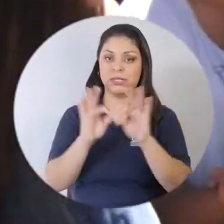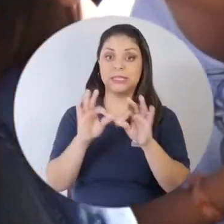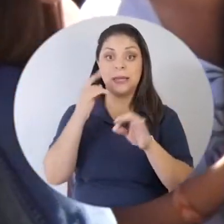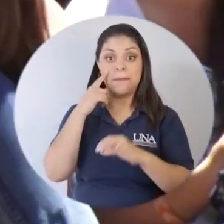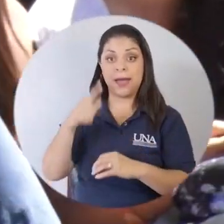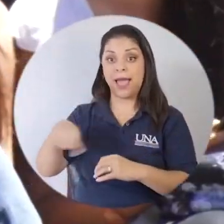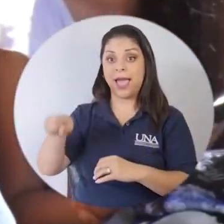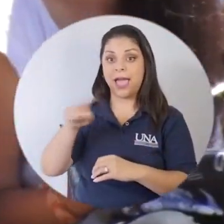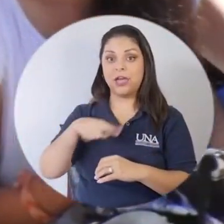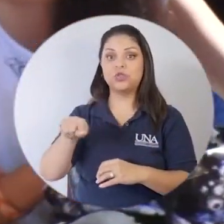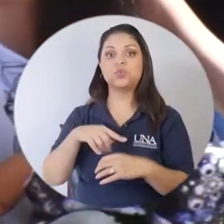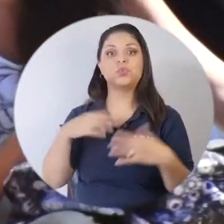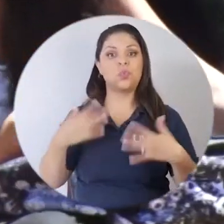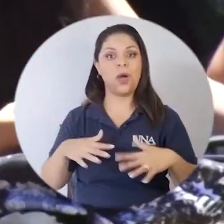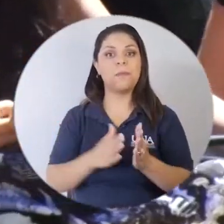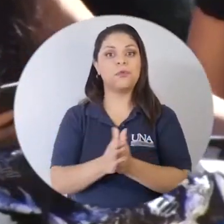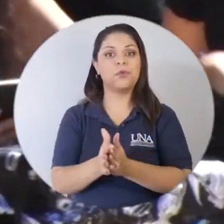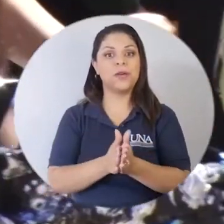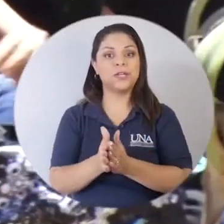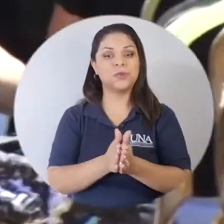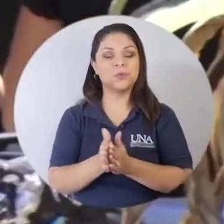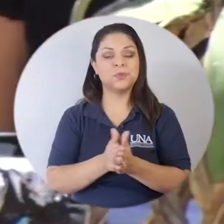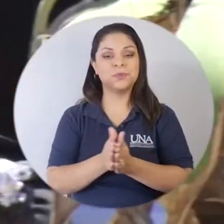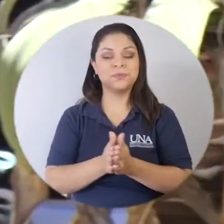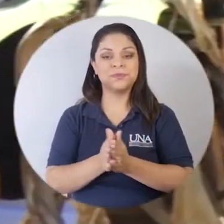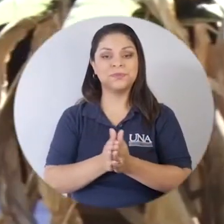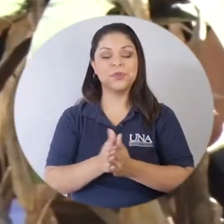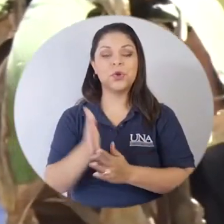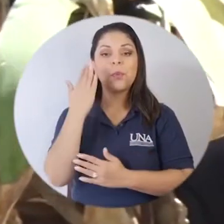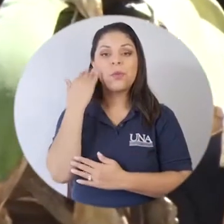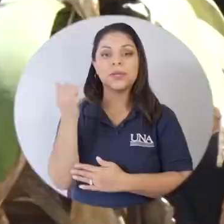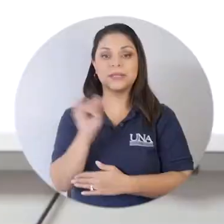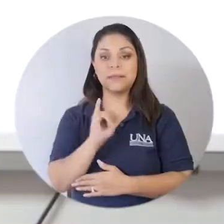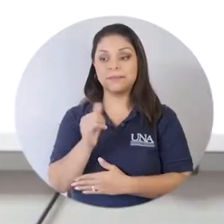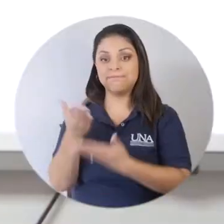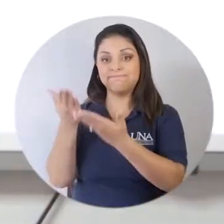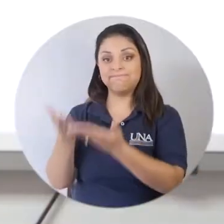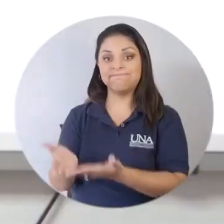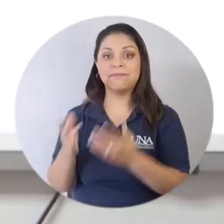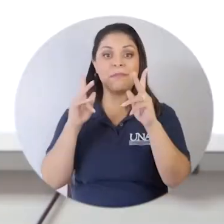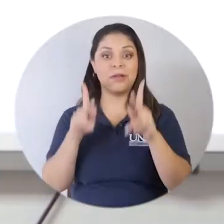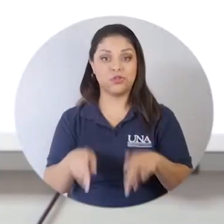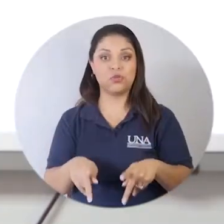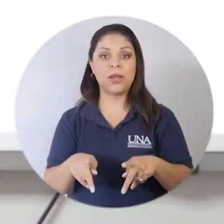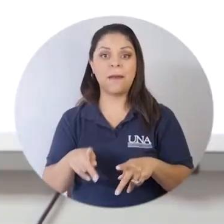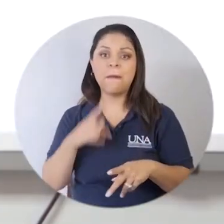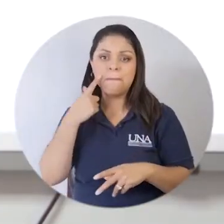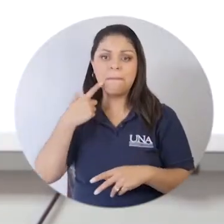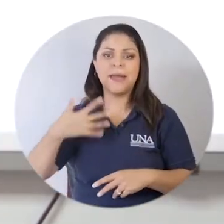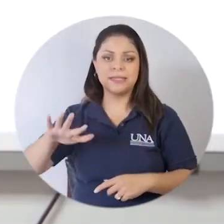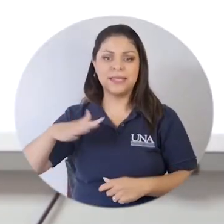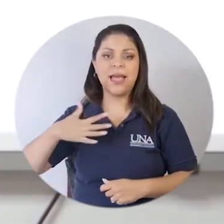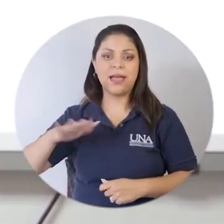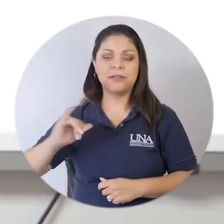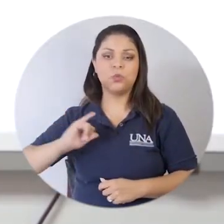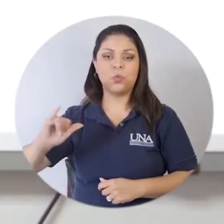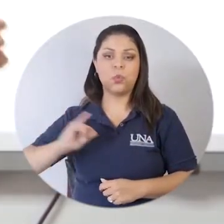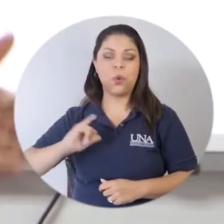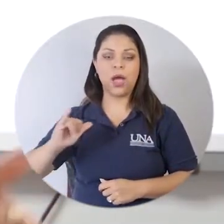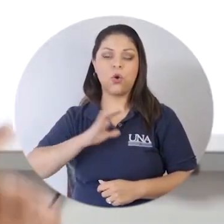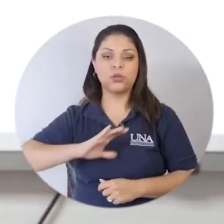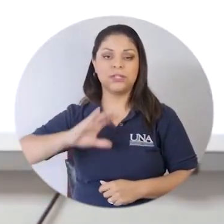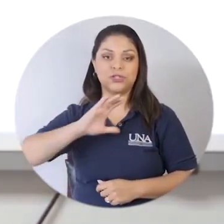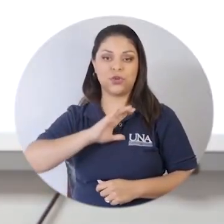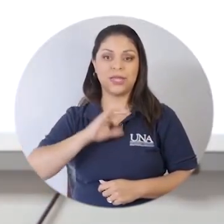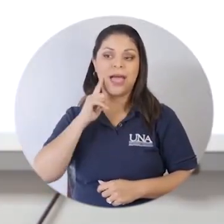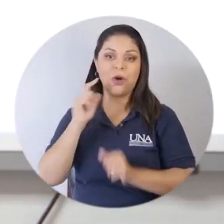experiencia para ellos catalogada de gran provecho, ¿verdad? Porque también era una persona en condiciones similares que les acompañara